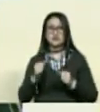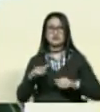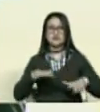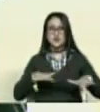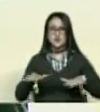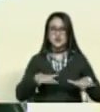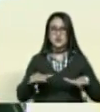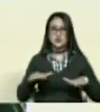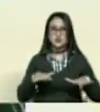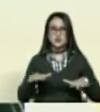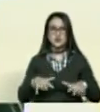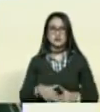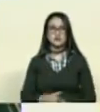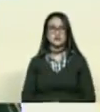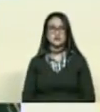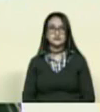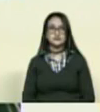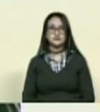dinamizar